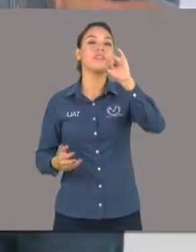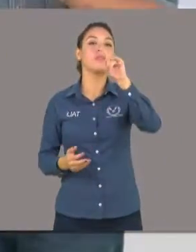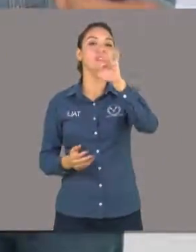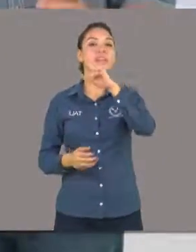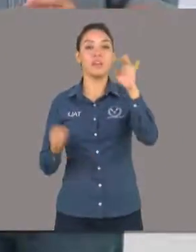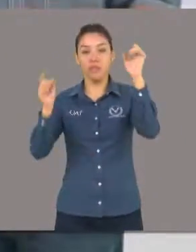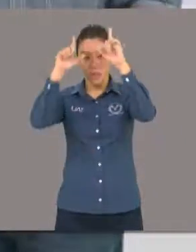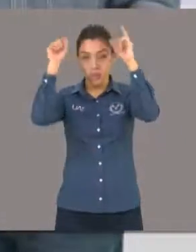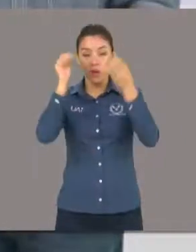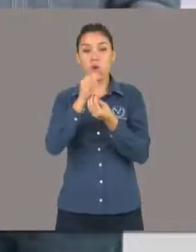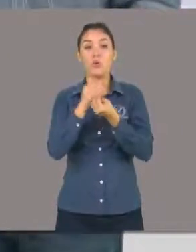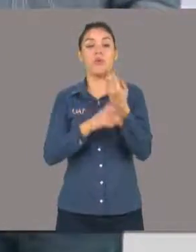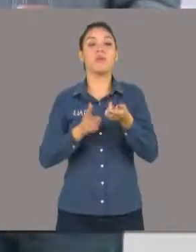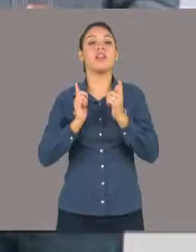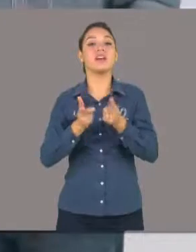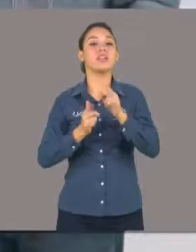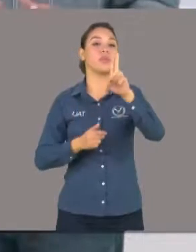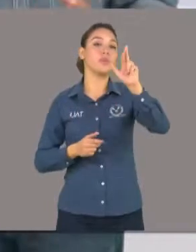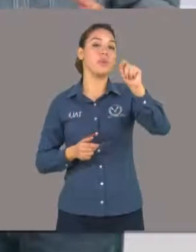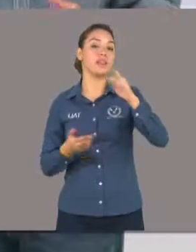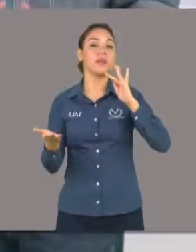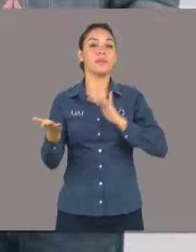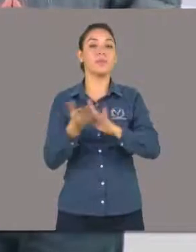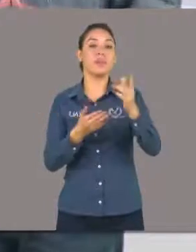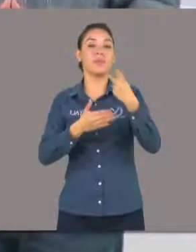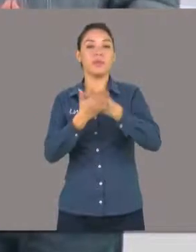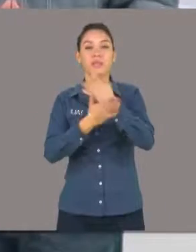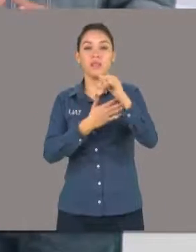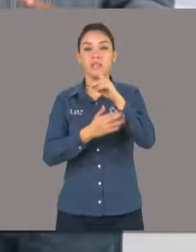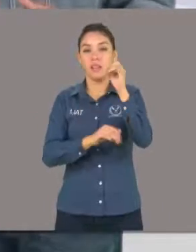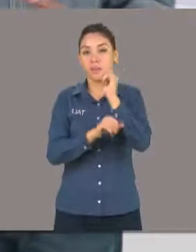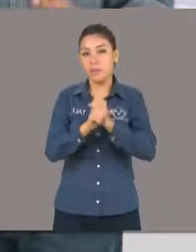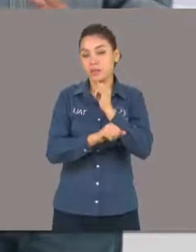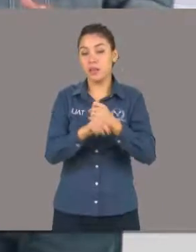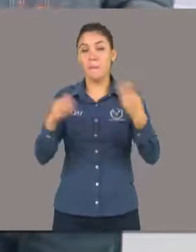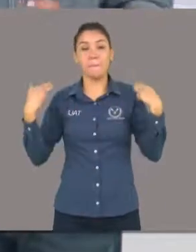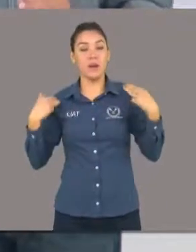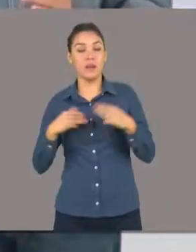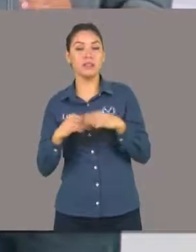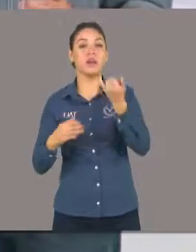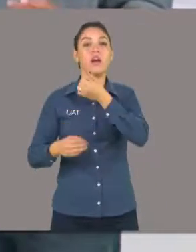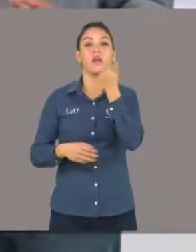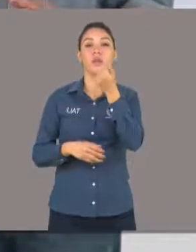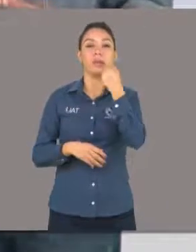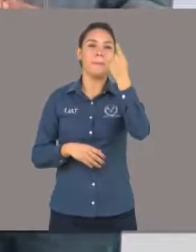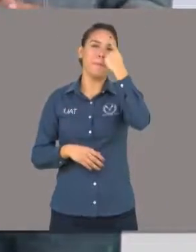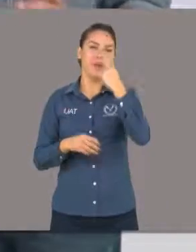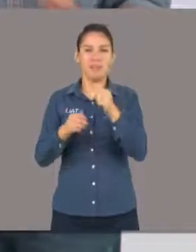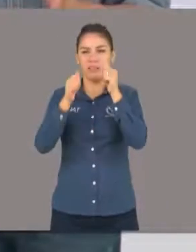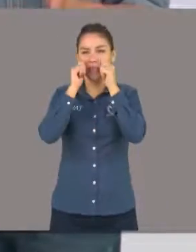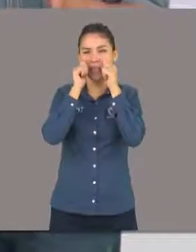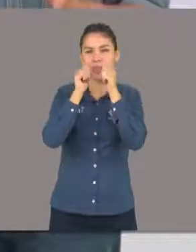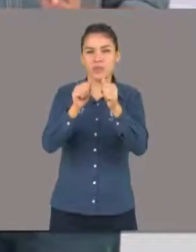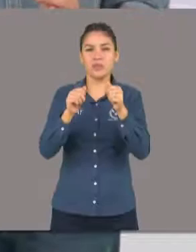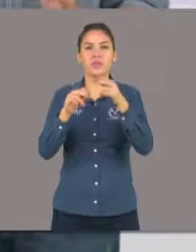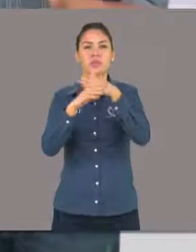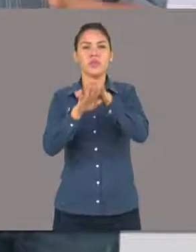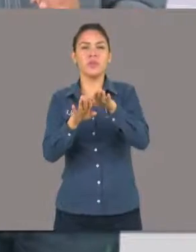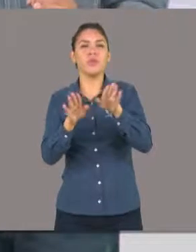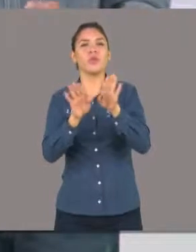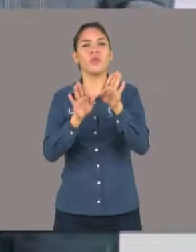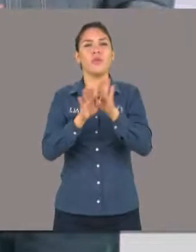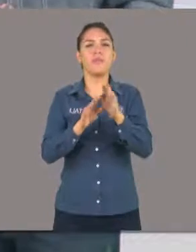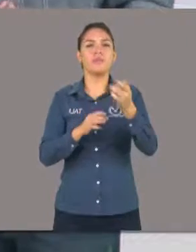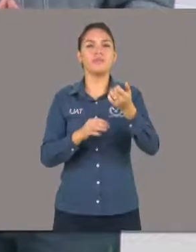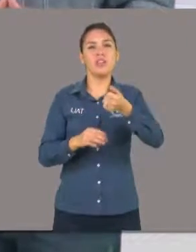La Facultad de Enfermería Nuevo Laredo de la UAD apoya proyectos de investigación que realizan profesores y estudiantes en torno a la religiosidad y